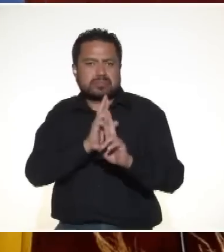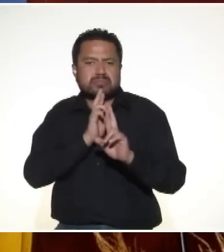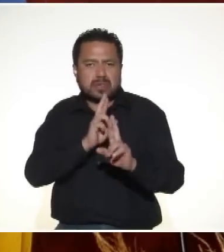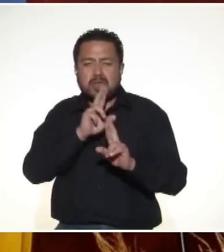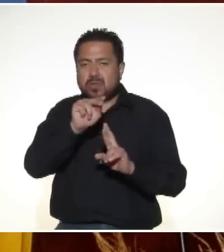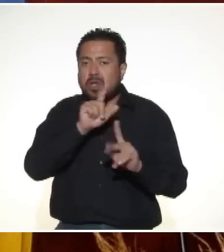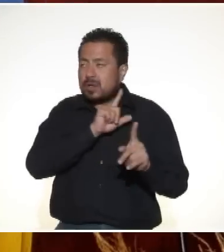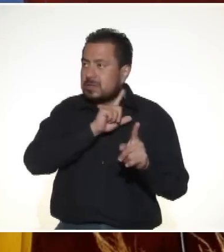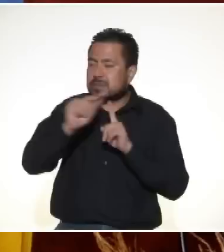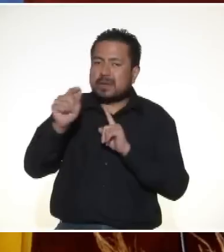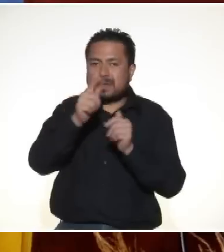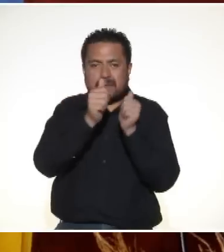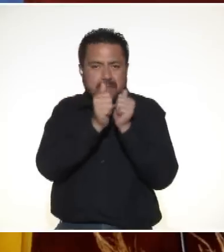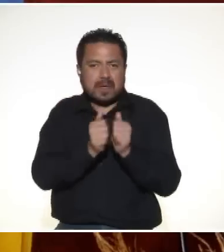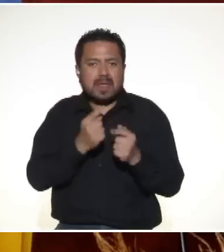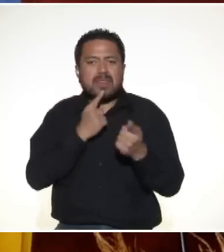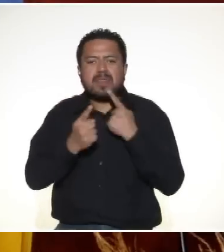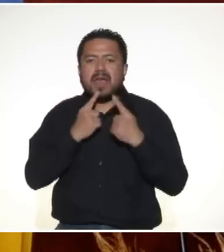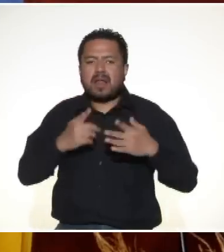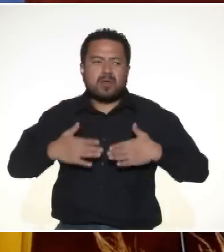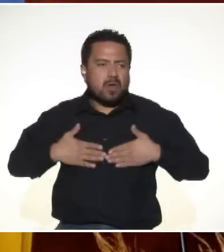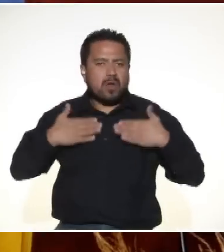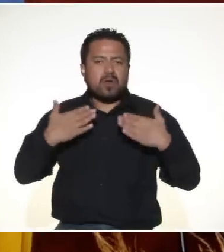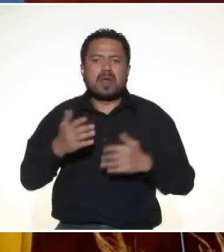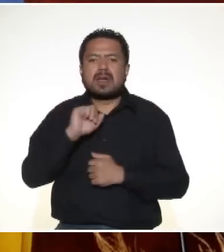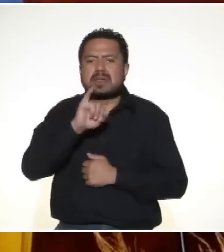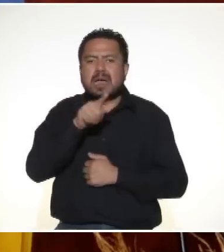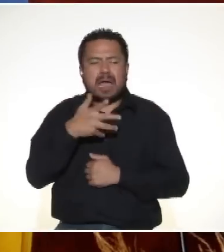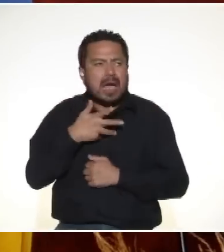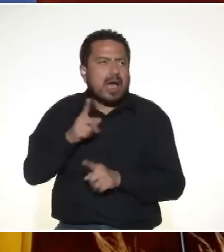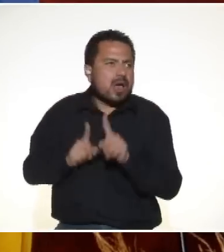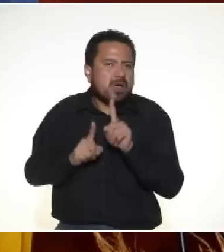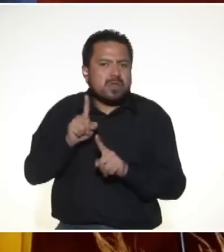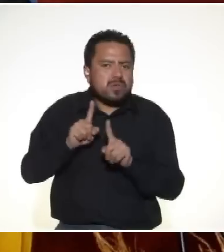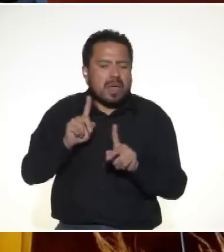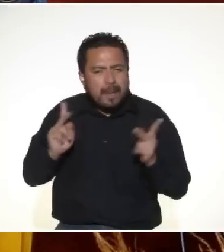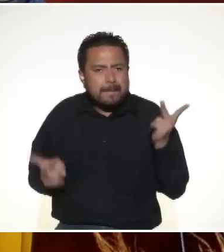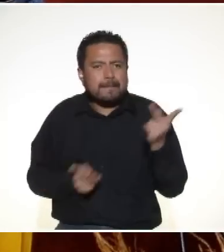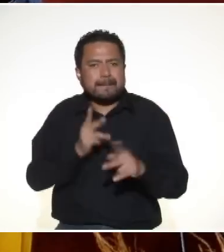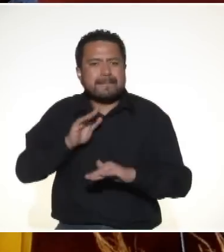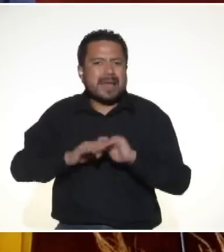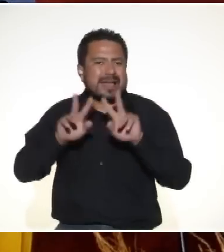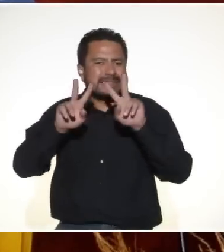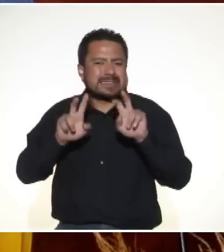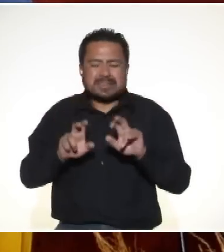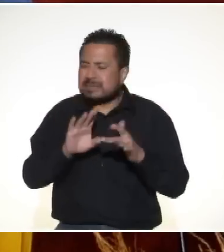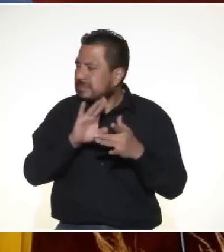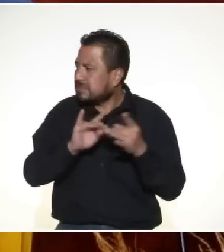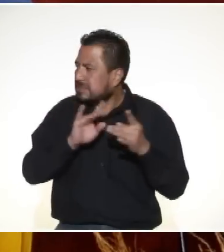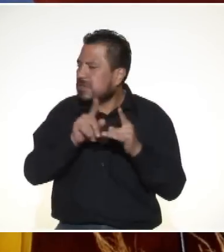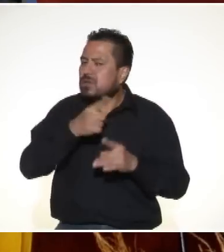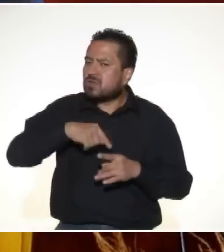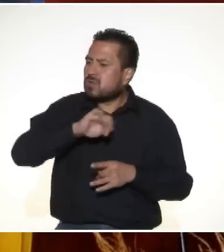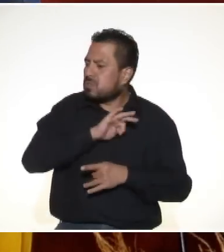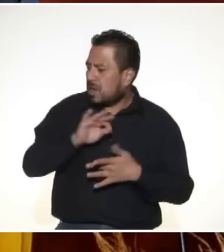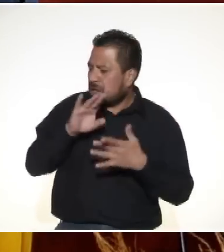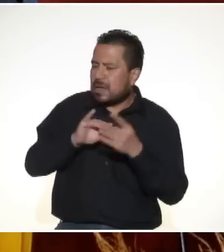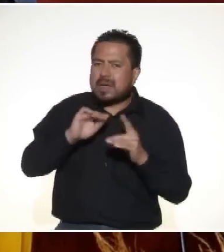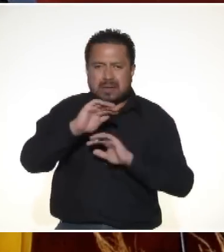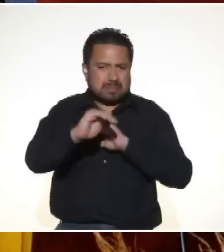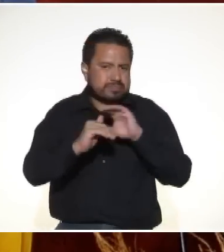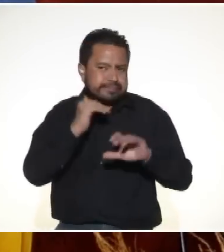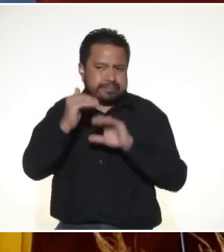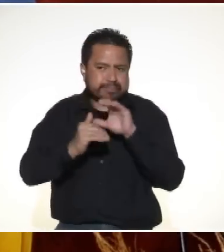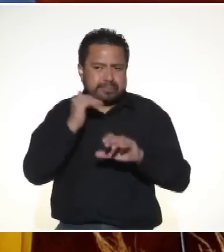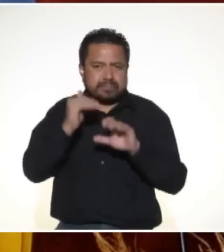No se vayan, aquí estamos en Diálogos en Confianza y si tienen alguna duda o pregunta más de temas que no se han hablado y valga la pena que hablemos, mándenlos de una